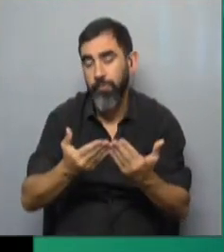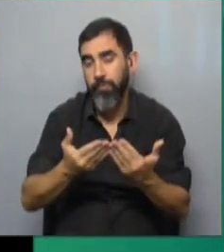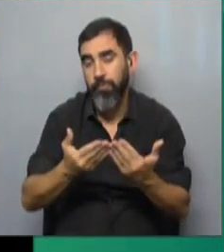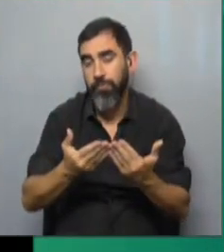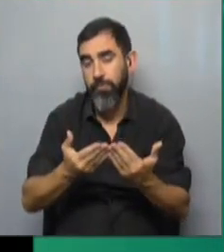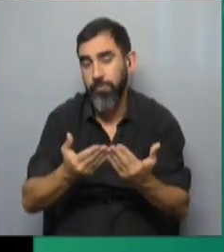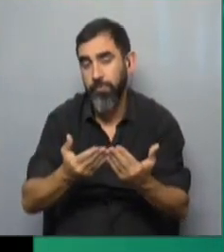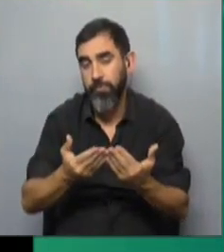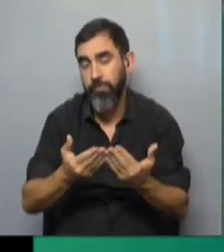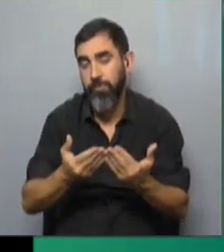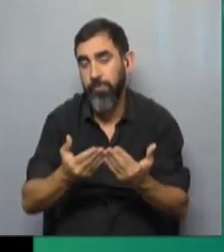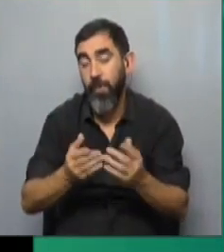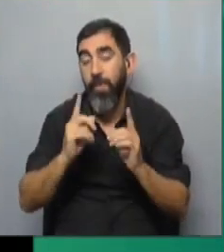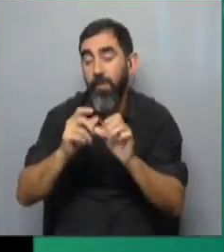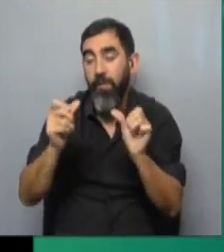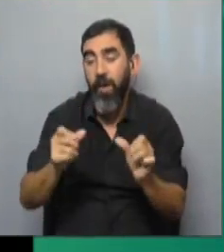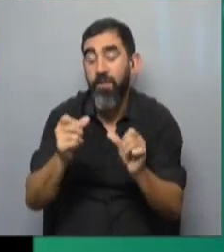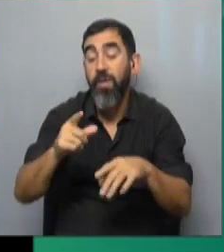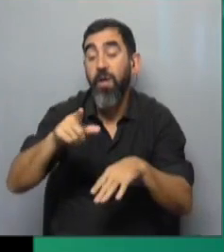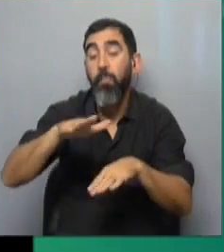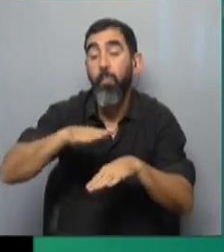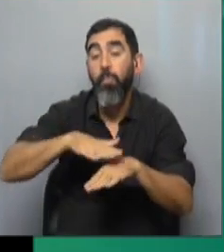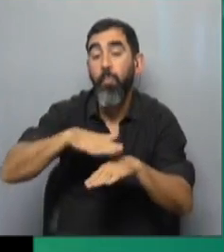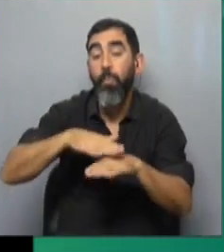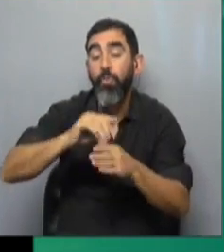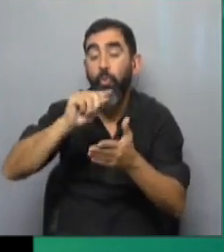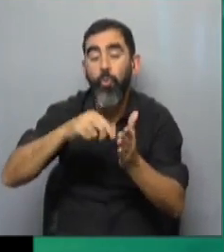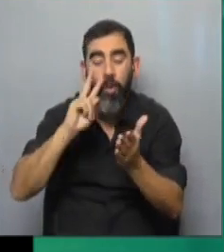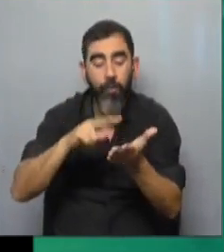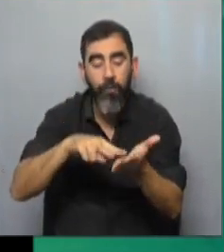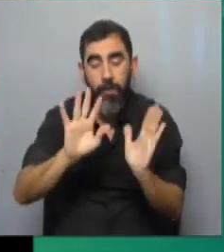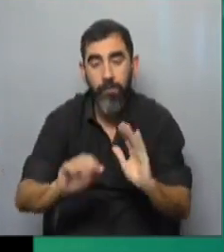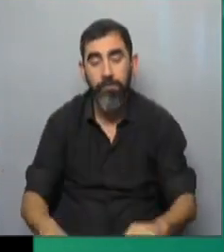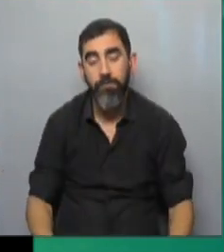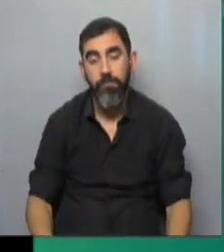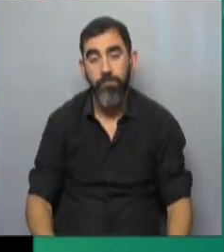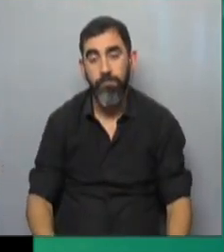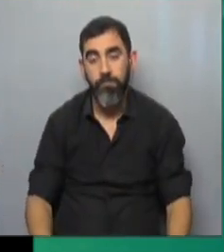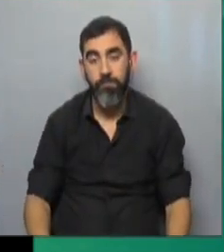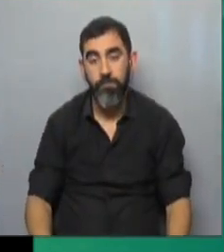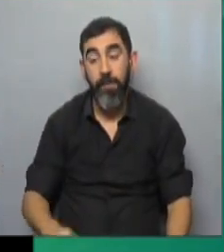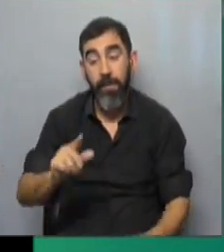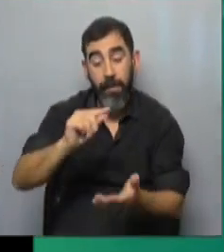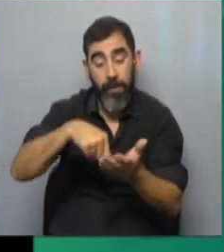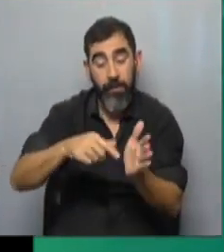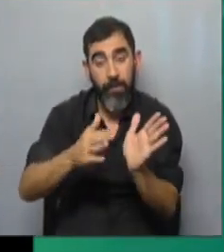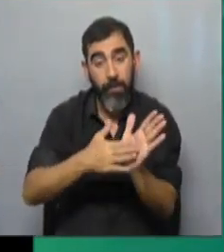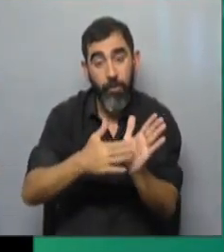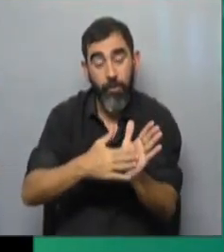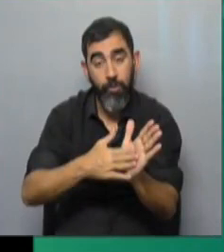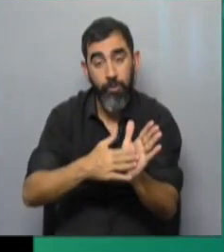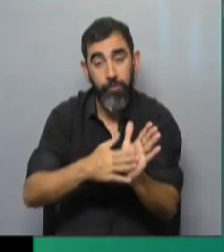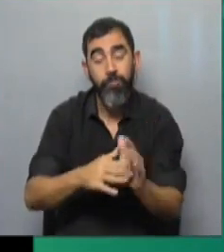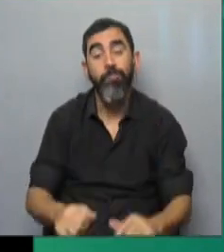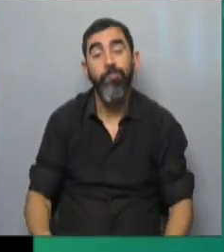preguntas ya más específicas que habrá que hacerse cuando se vean los contratos concretos. Este contrato, que por el